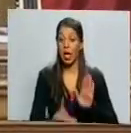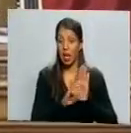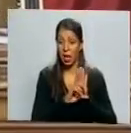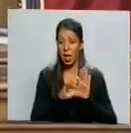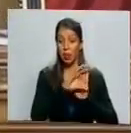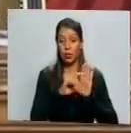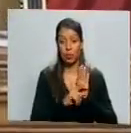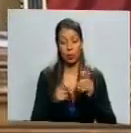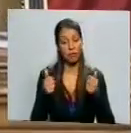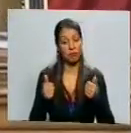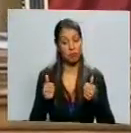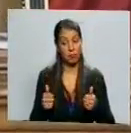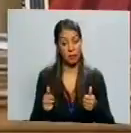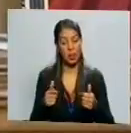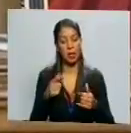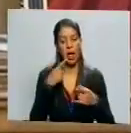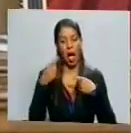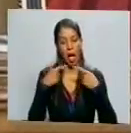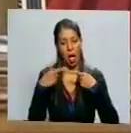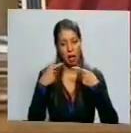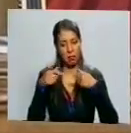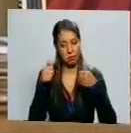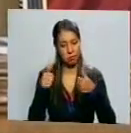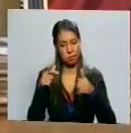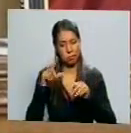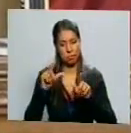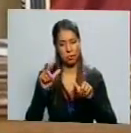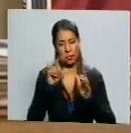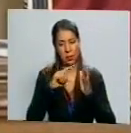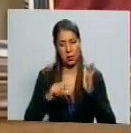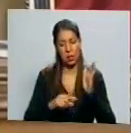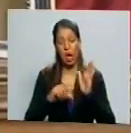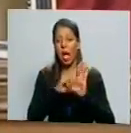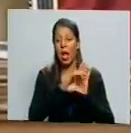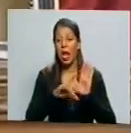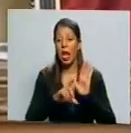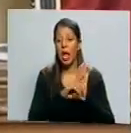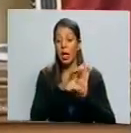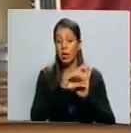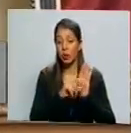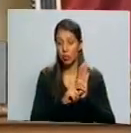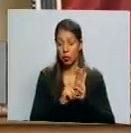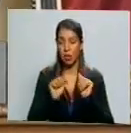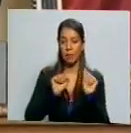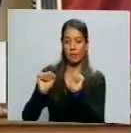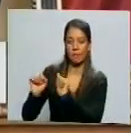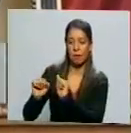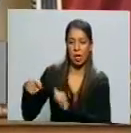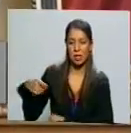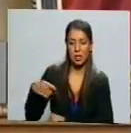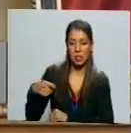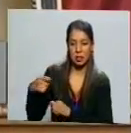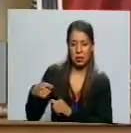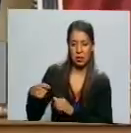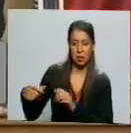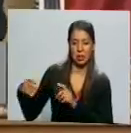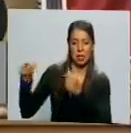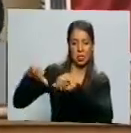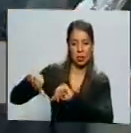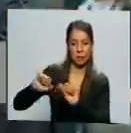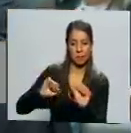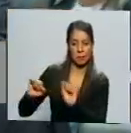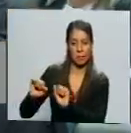Debemos hacer énfasis en que se trata una ley constitucional contra la guerra económica, así es el título de la